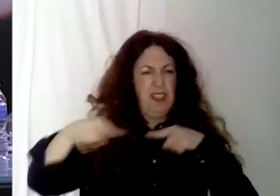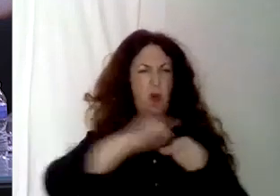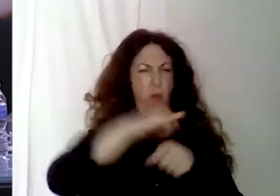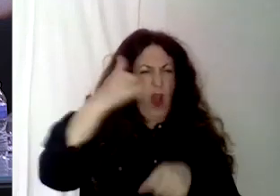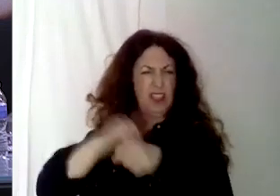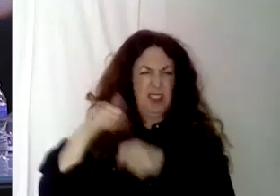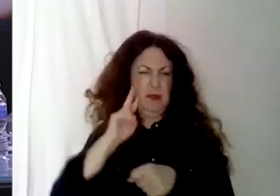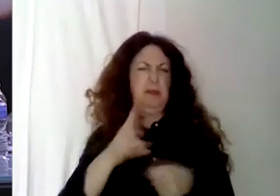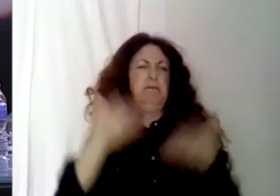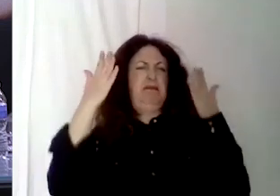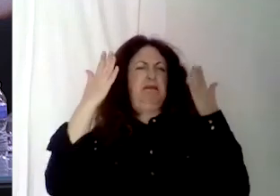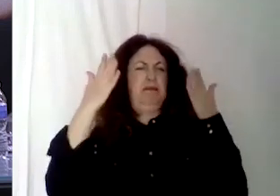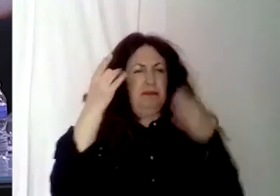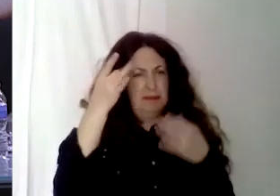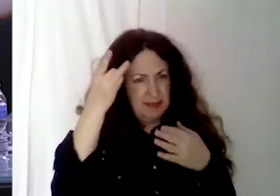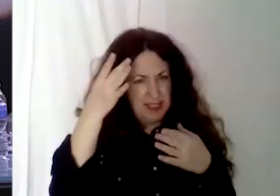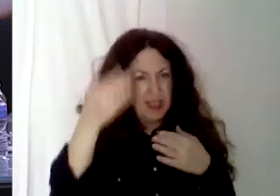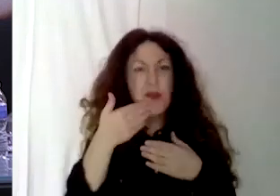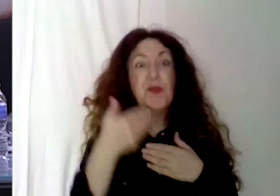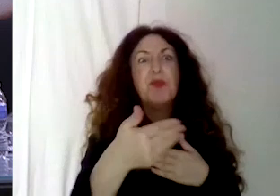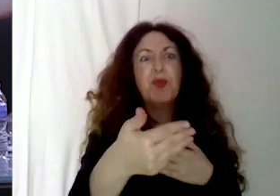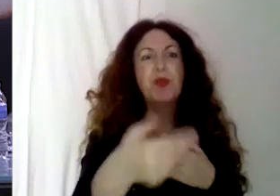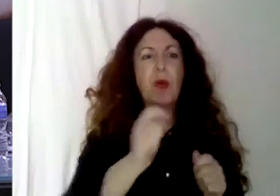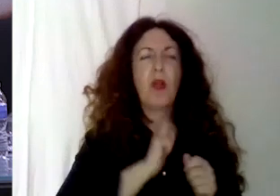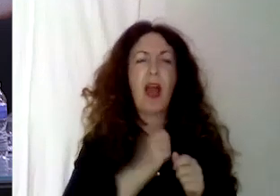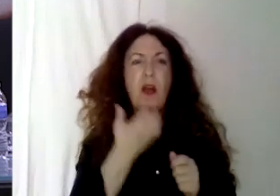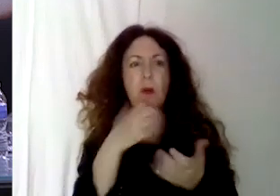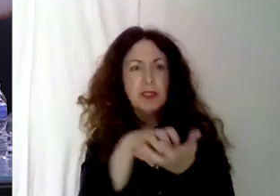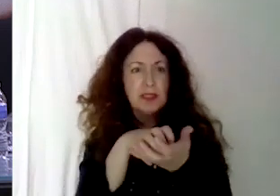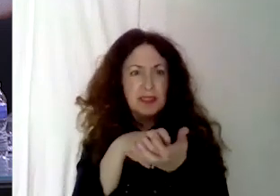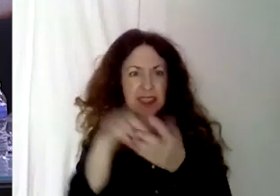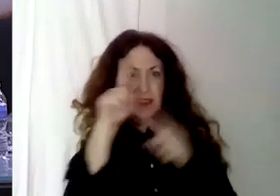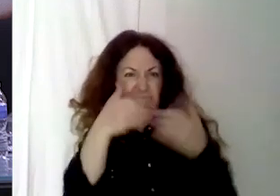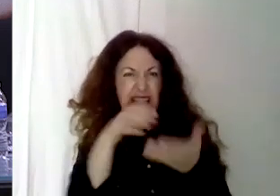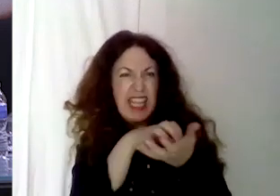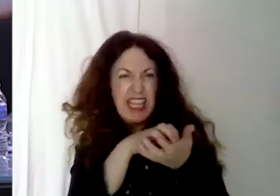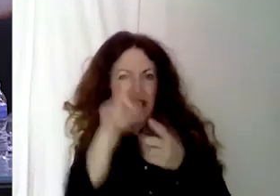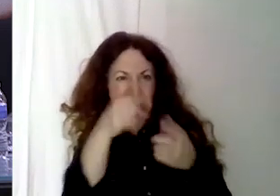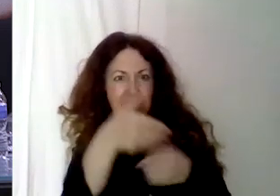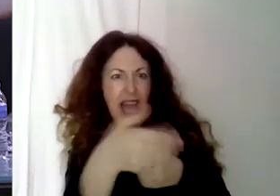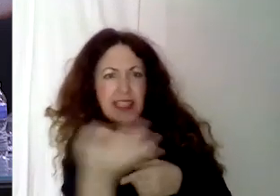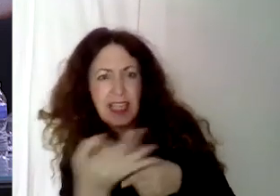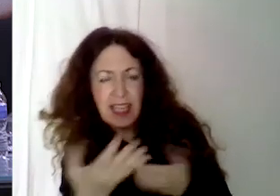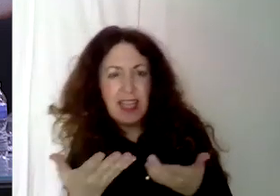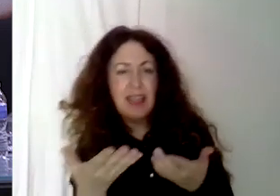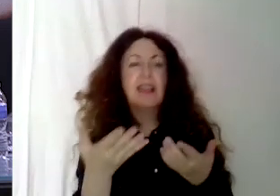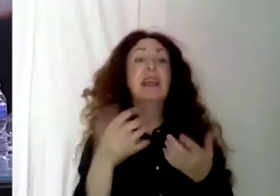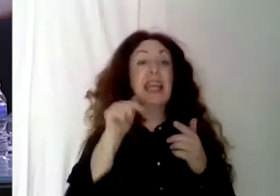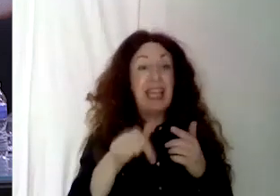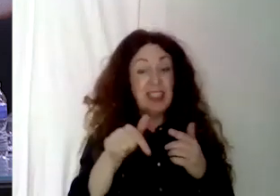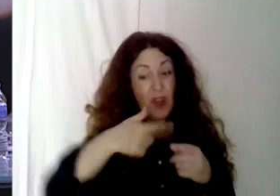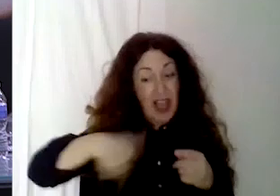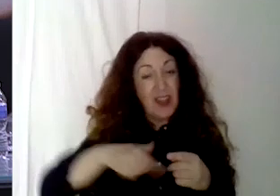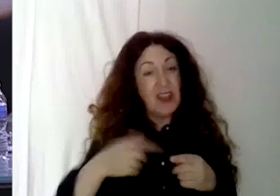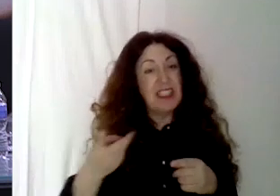brujería. El futuro es lo inquietante. Ellos quieren encontrar algo en el futuro. Y eso que encuentran en el futuro les provoca